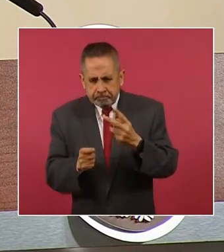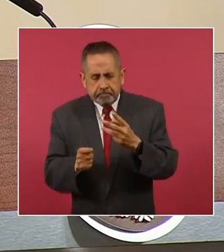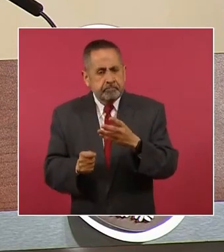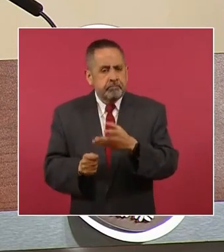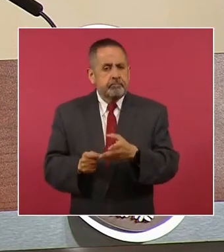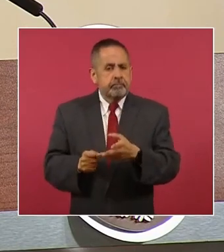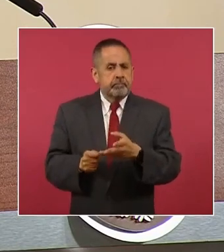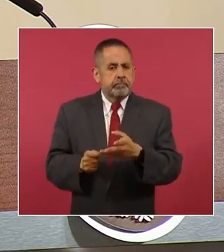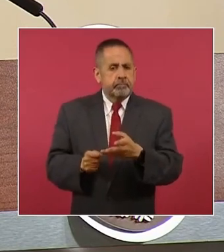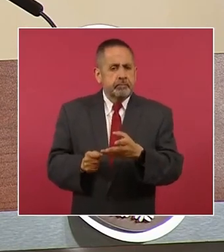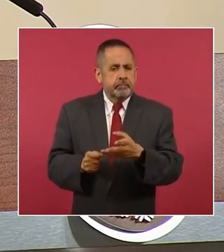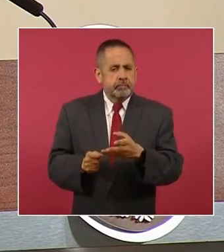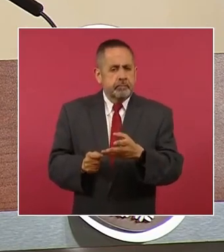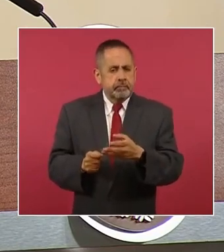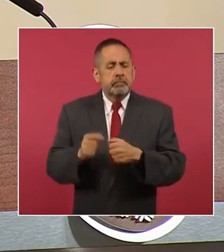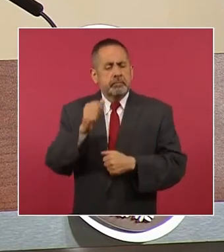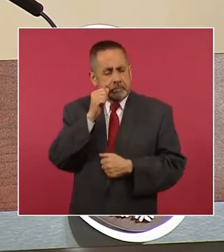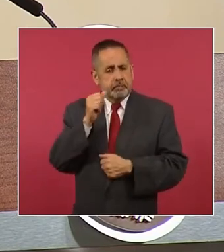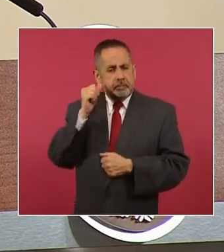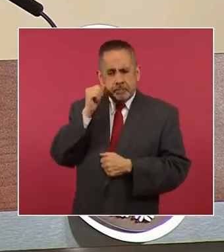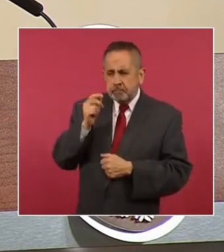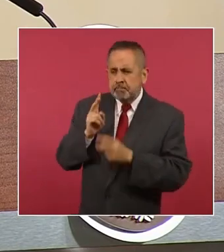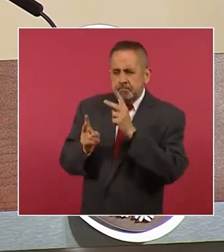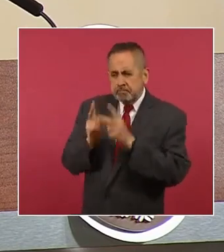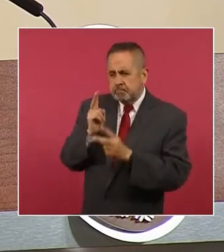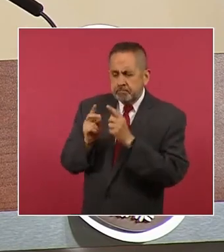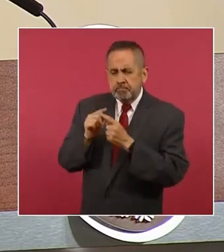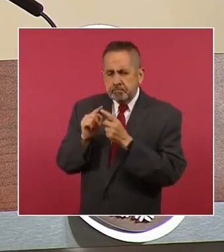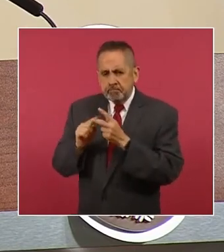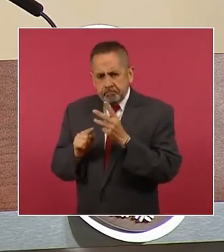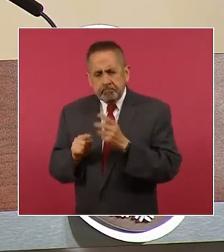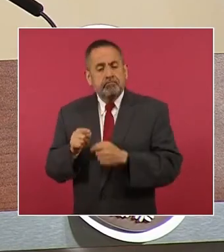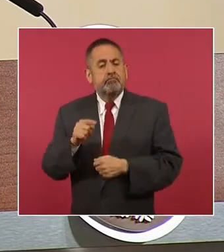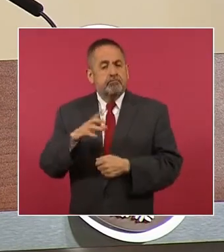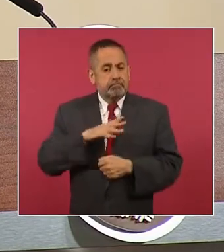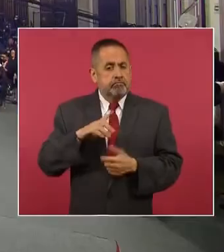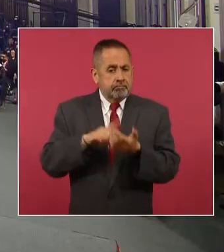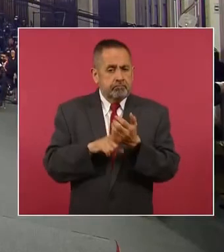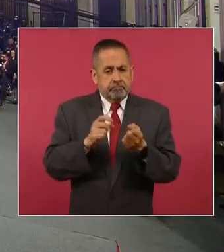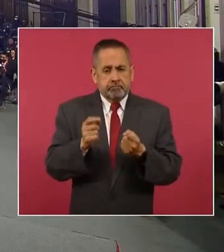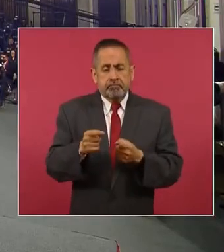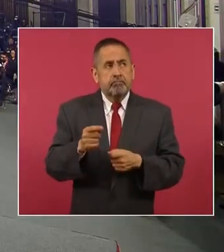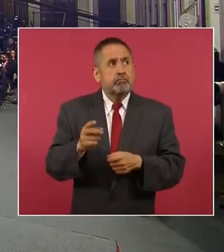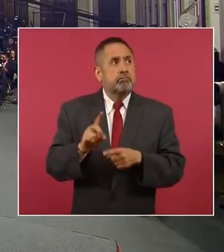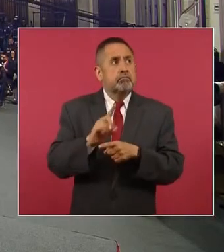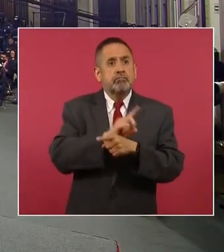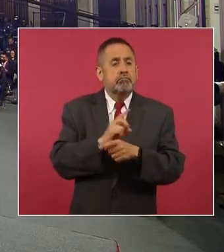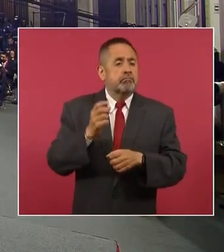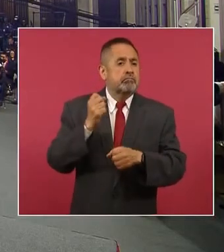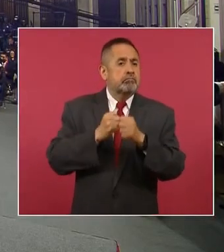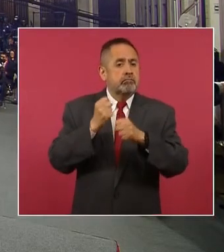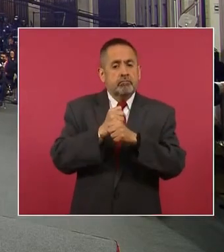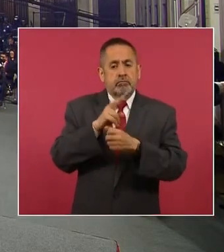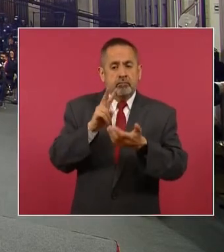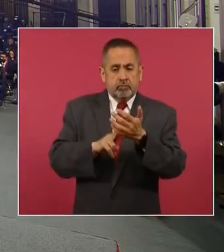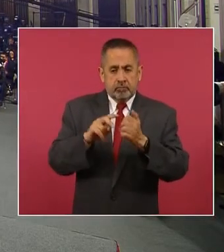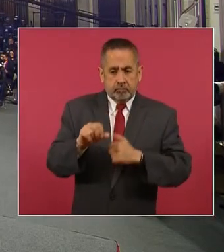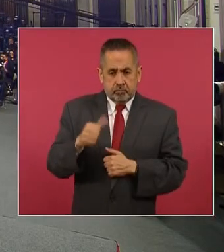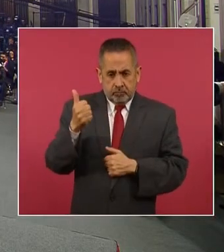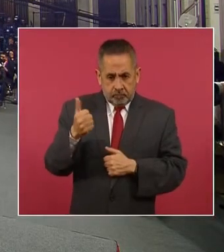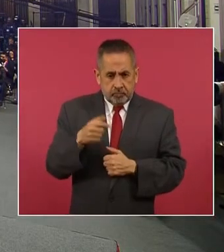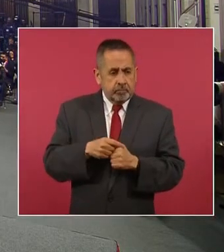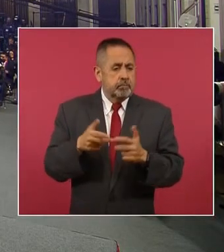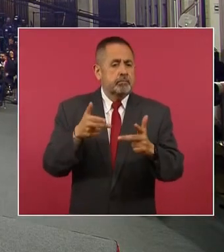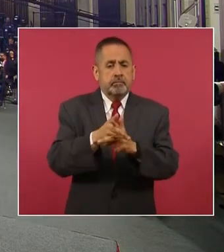que los estuvimos ayer hablando y efectivamente son casos del 2011,